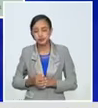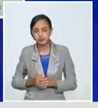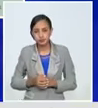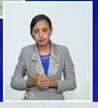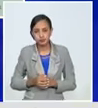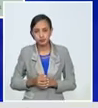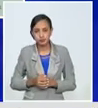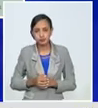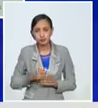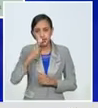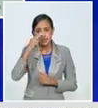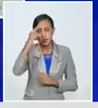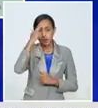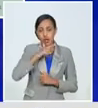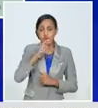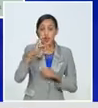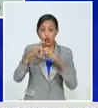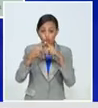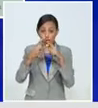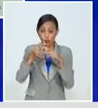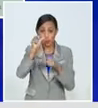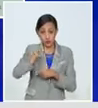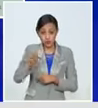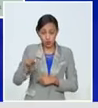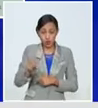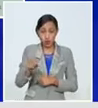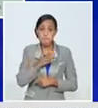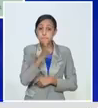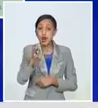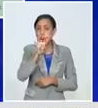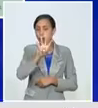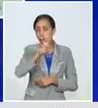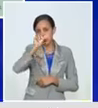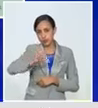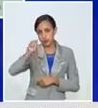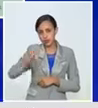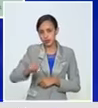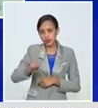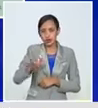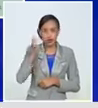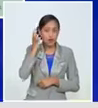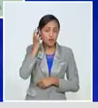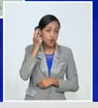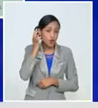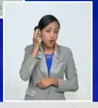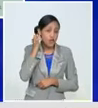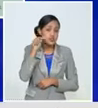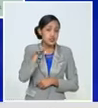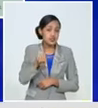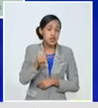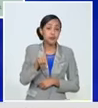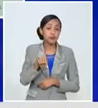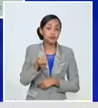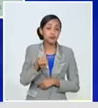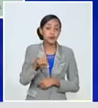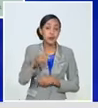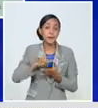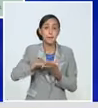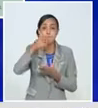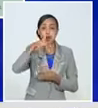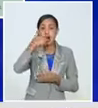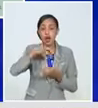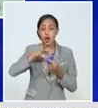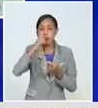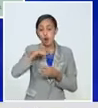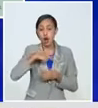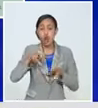Ciego de Ávila con 2 casos, Baraguá con 4, Florencia, Majagua y Morón con 1 cada uno, y 1